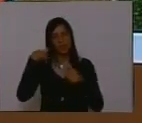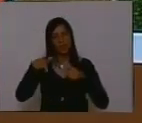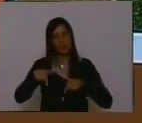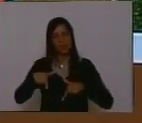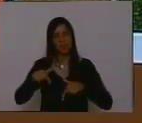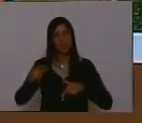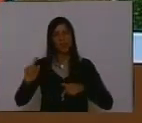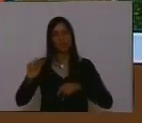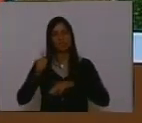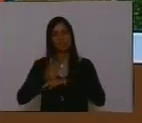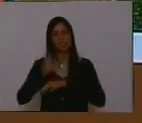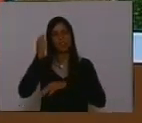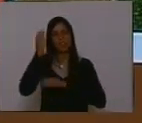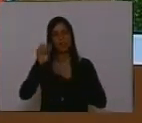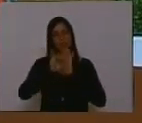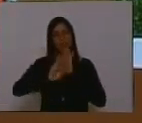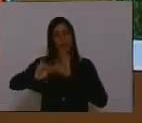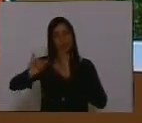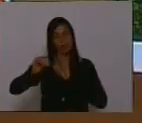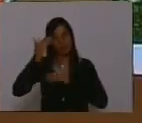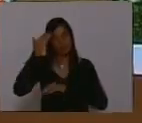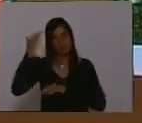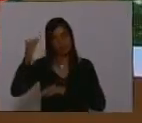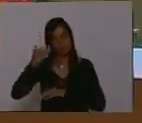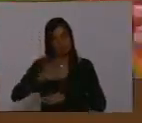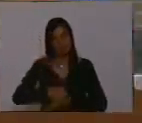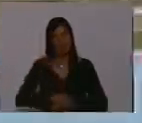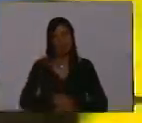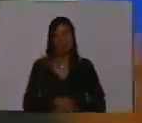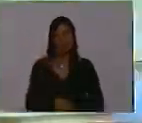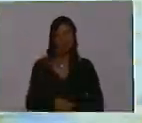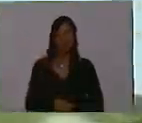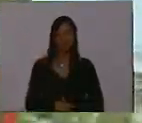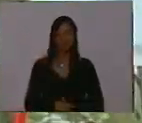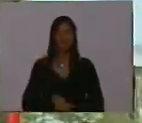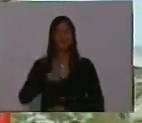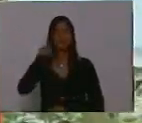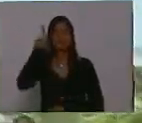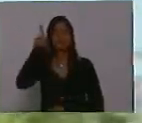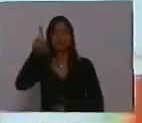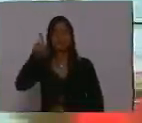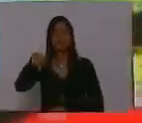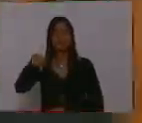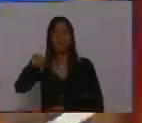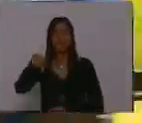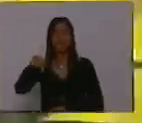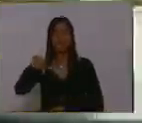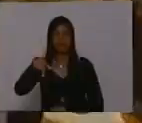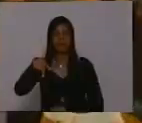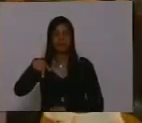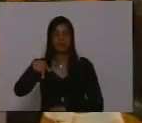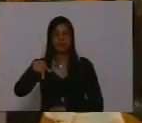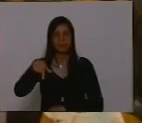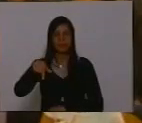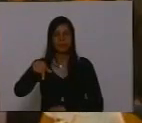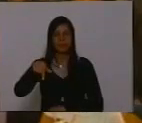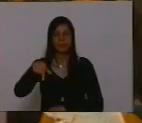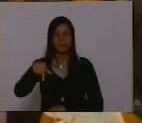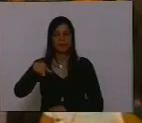parte de la Asamblea Nacional Constituyente. Y también quiero enviarles a todos, nos acaba de llamar